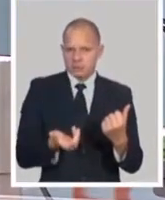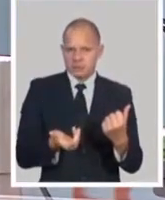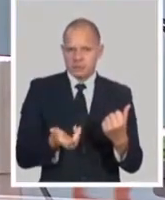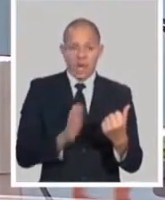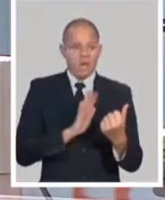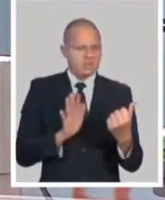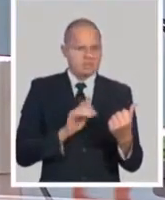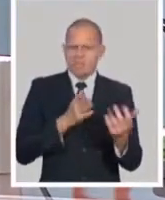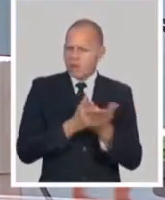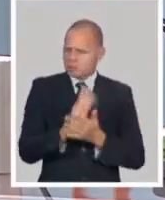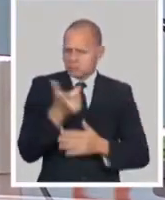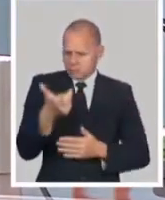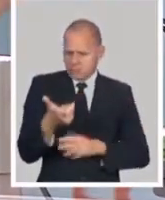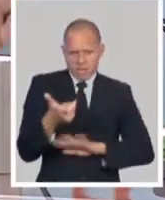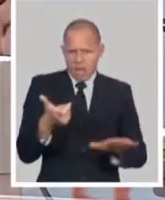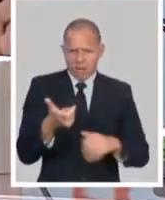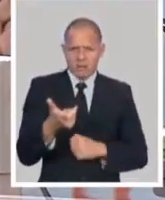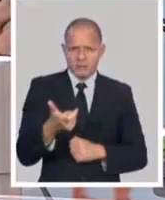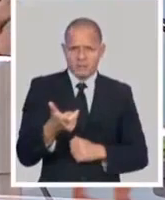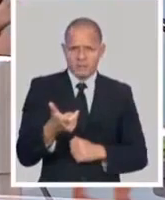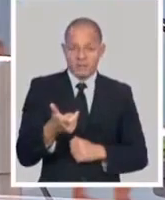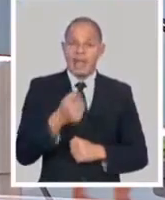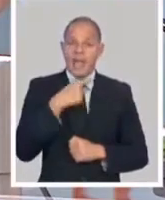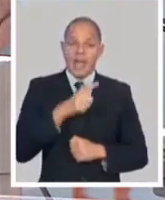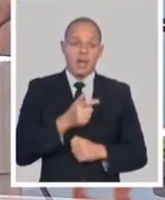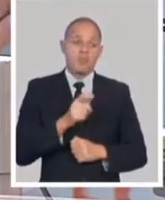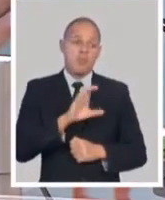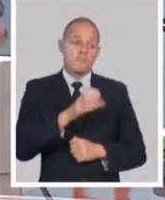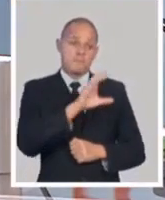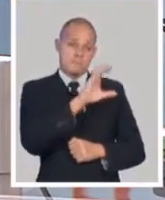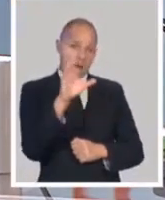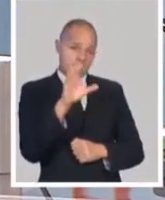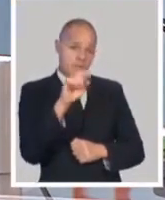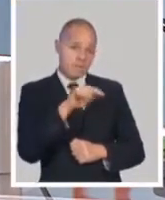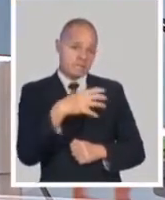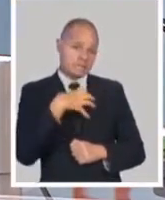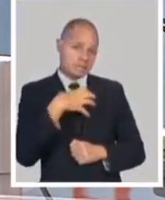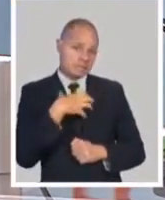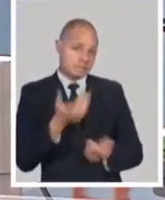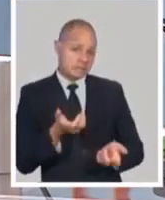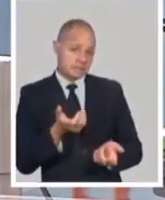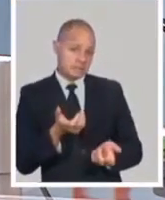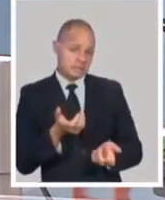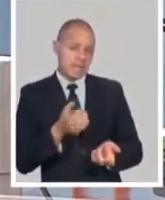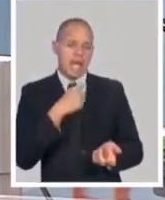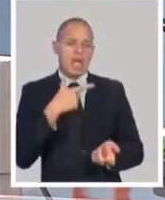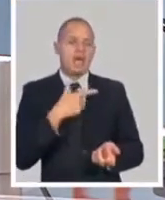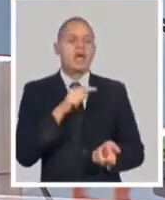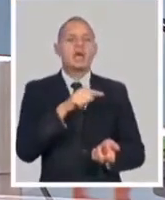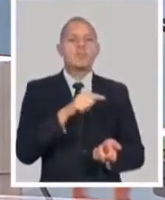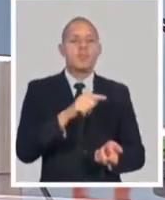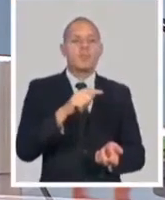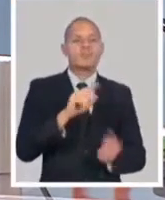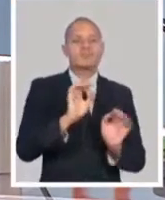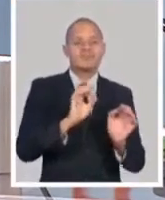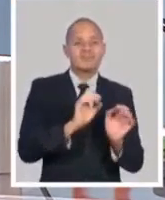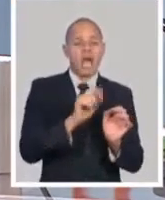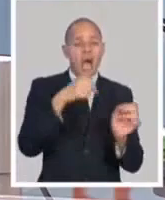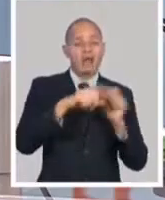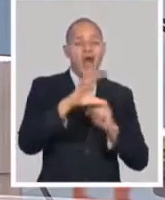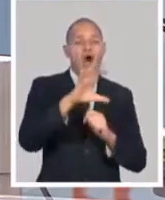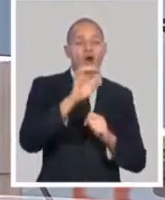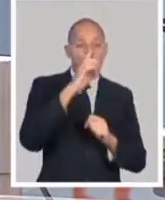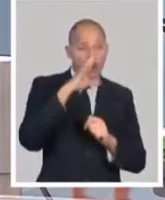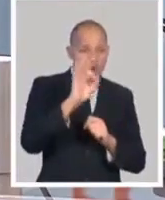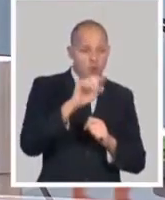los compañeros bancos que si tú tienes cono de moneda o con un monetario del cual tú saca el seu sé que ahora se debe expresar en pesos